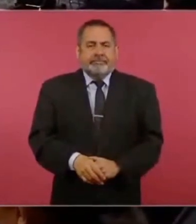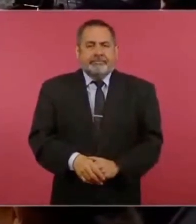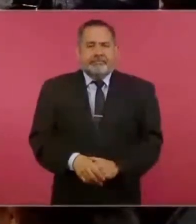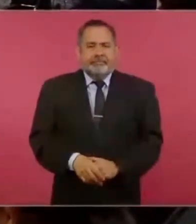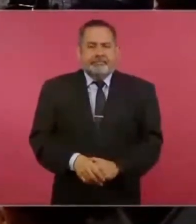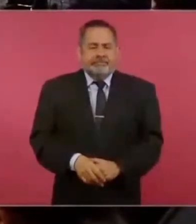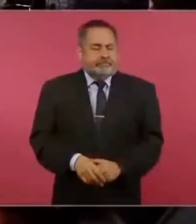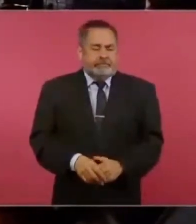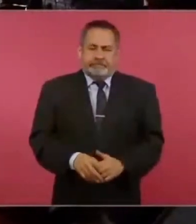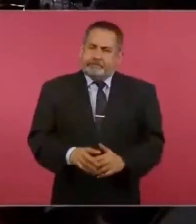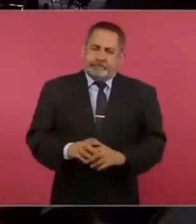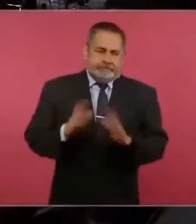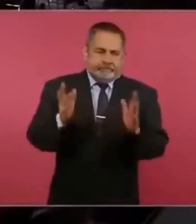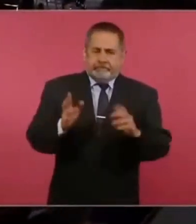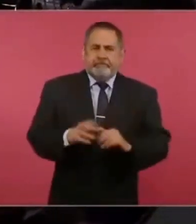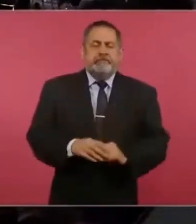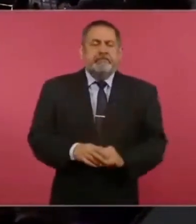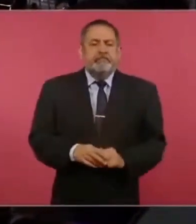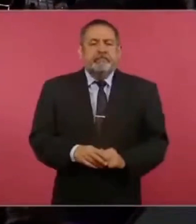Entonces,